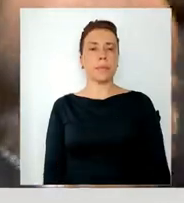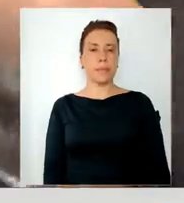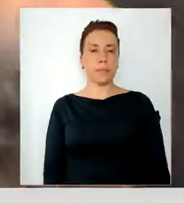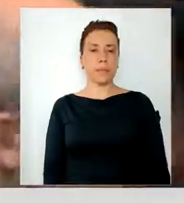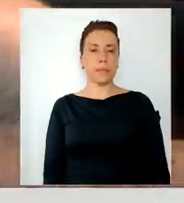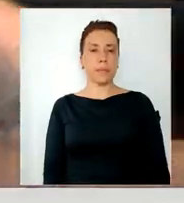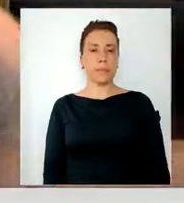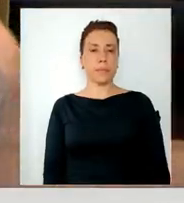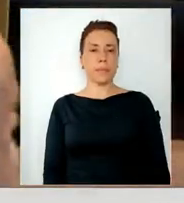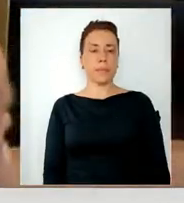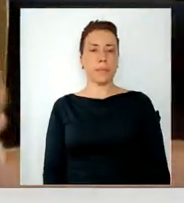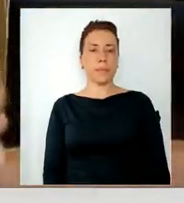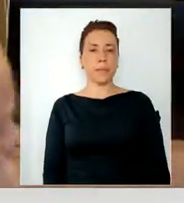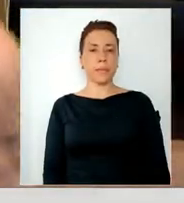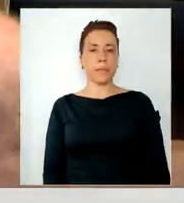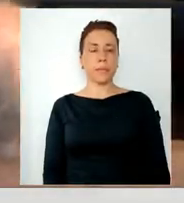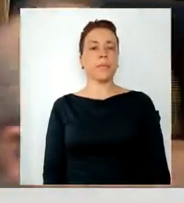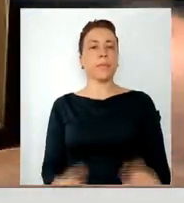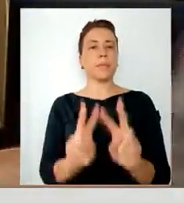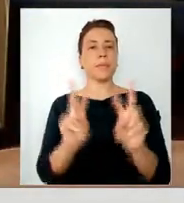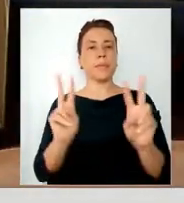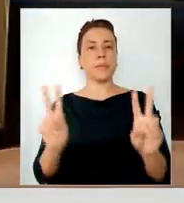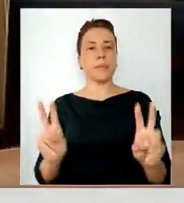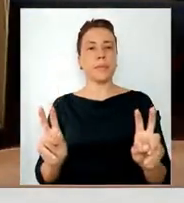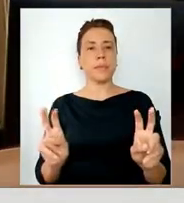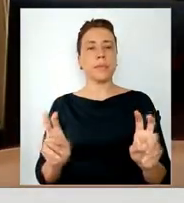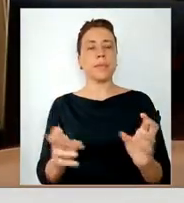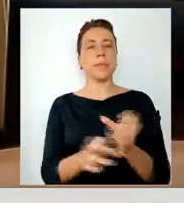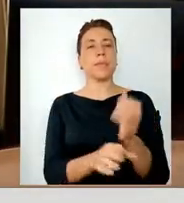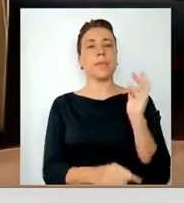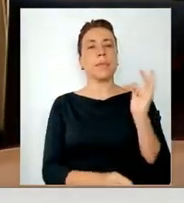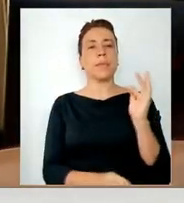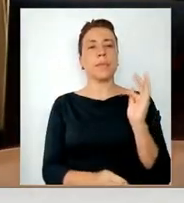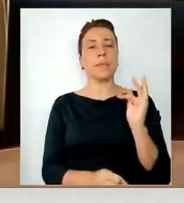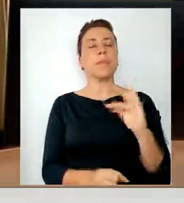en este tema de la fundaciones a nivel país